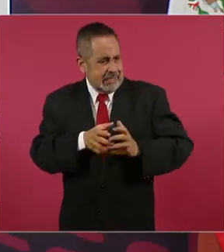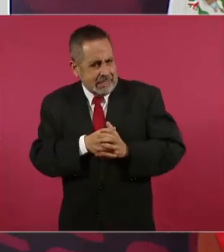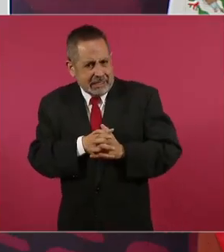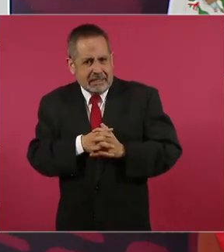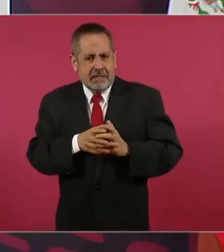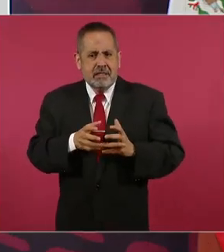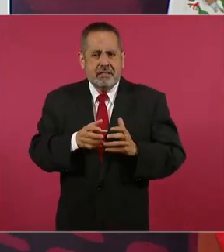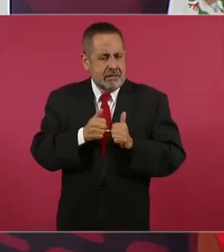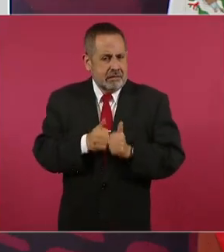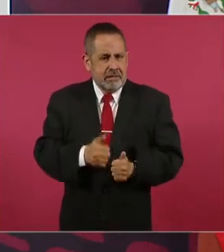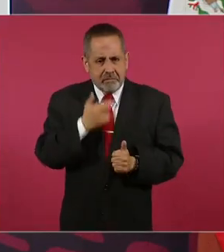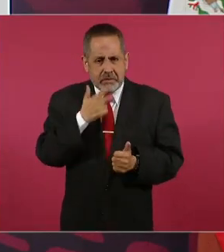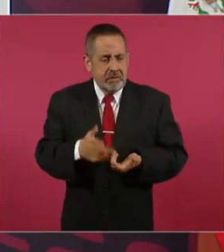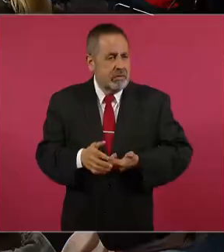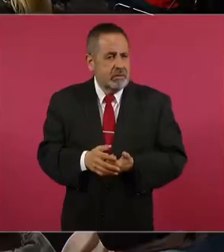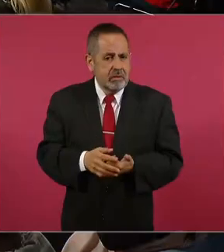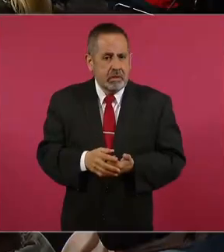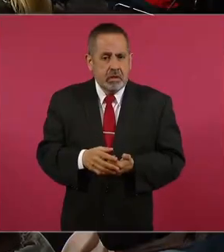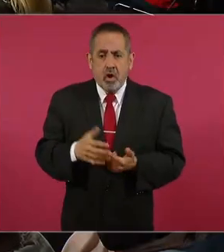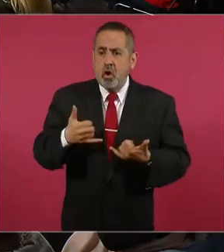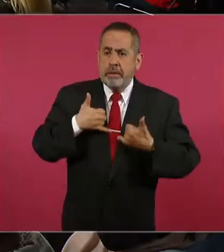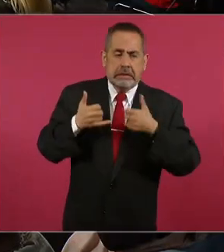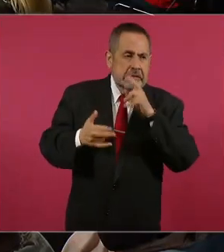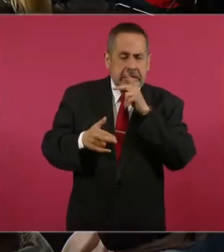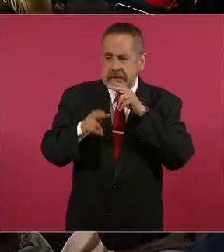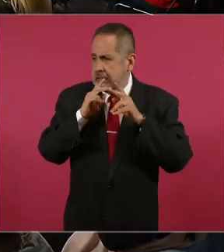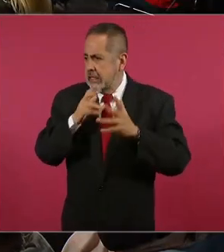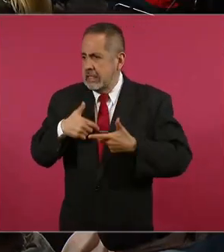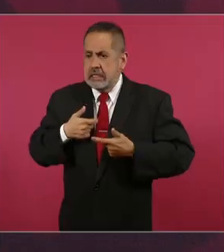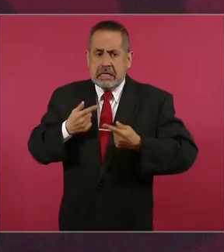que no estén desesperados